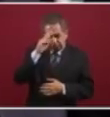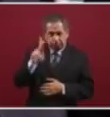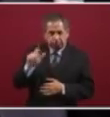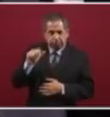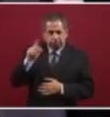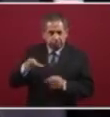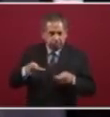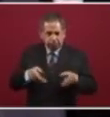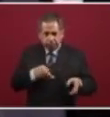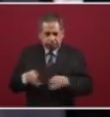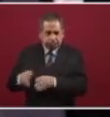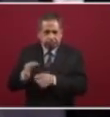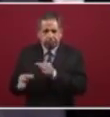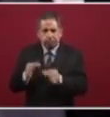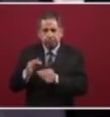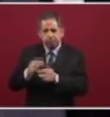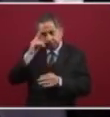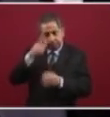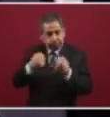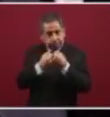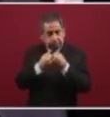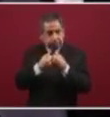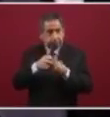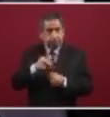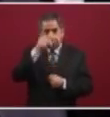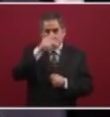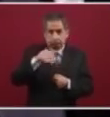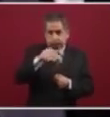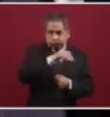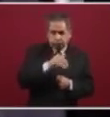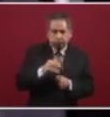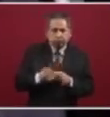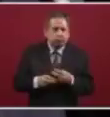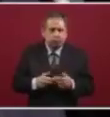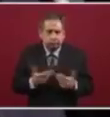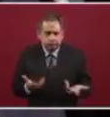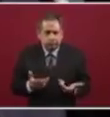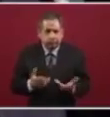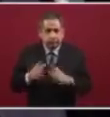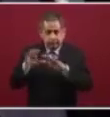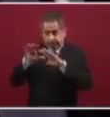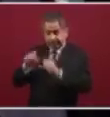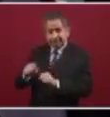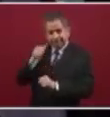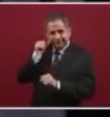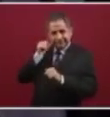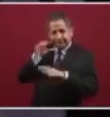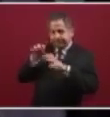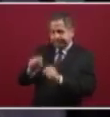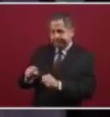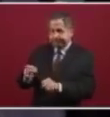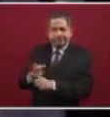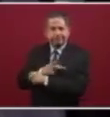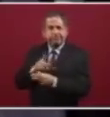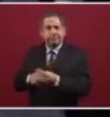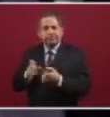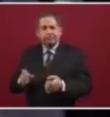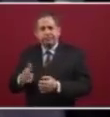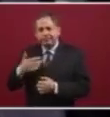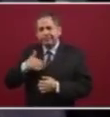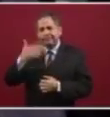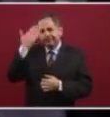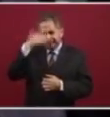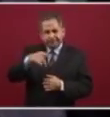plan también preparado para la frontera norte y qué se ha hecho con estos migrantes que se detuvo. Sabíamos que en